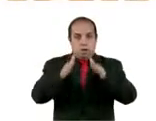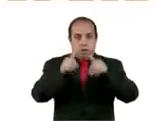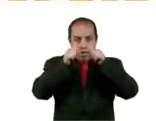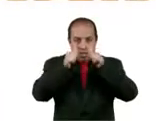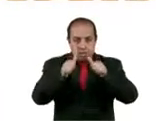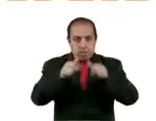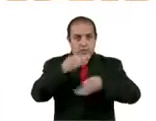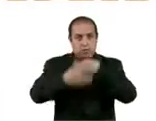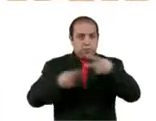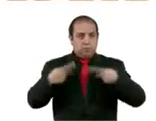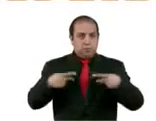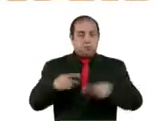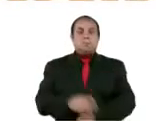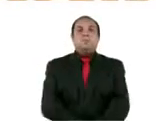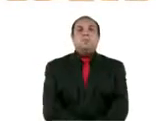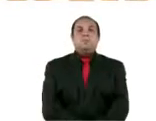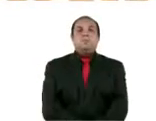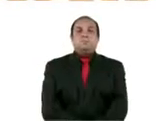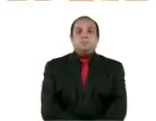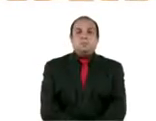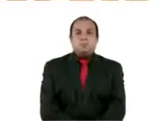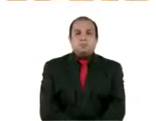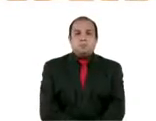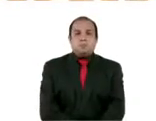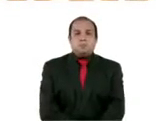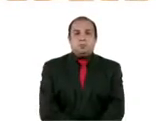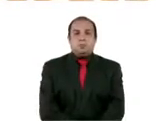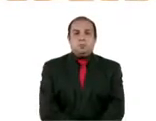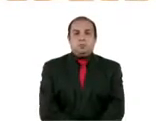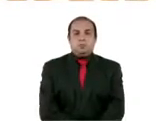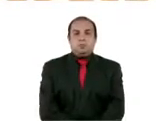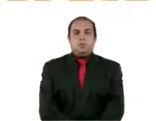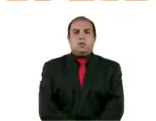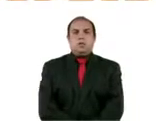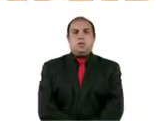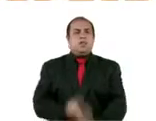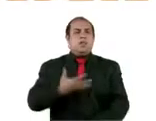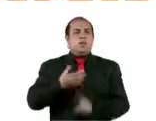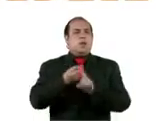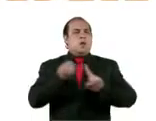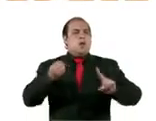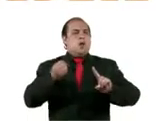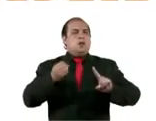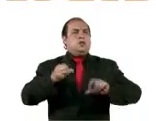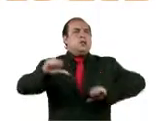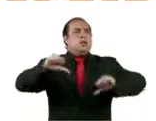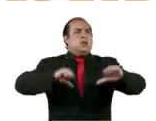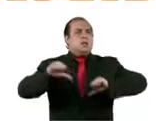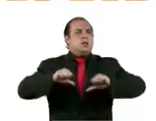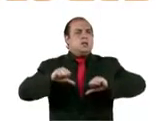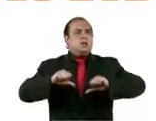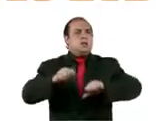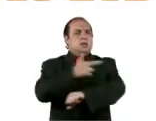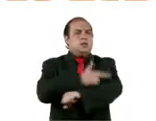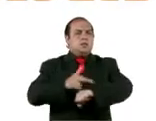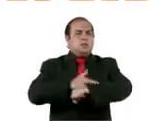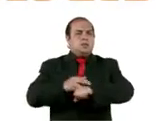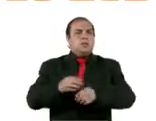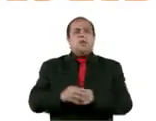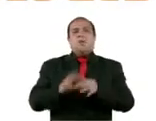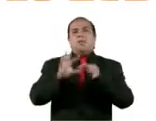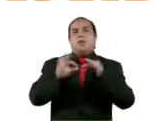personas. Y la parte, digamos, logística de la dinámica la comentará nuestra compañera de